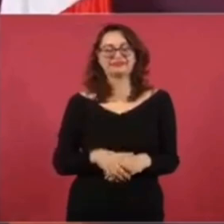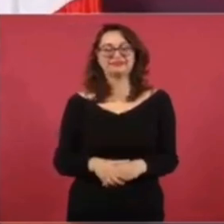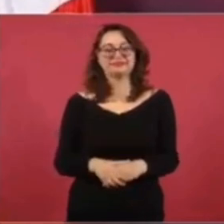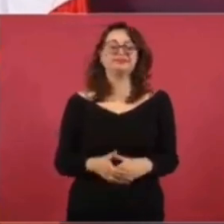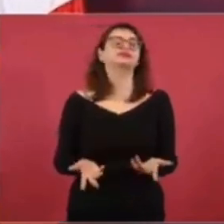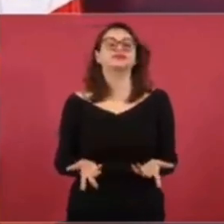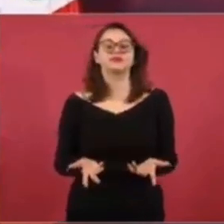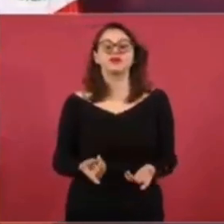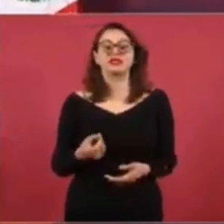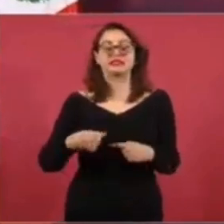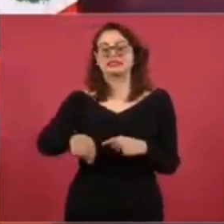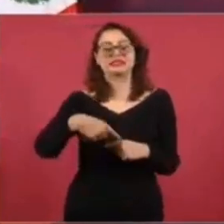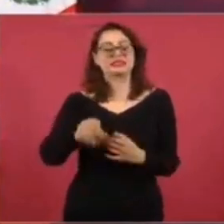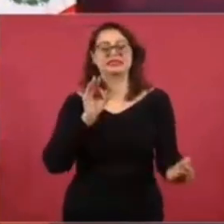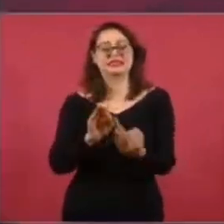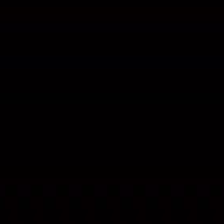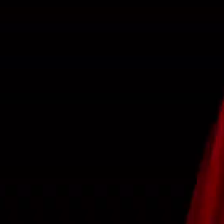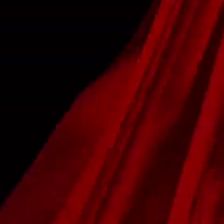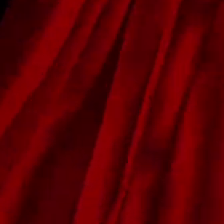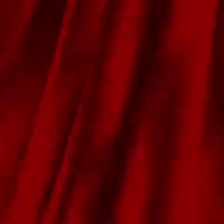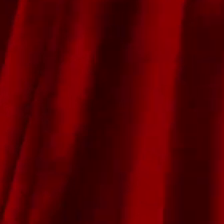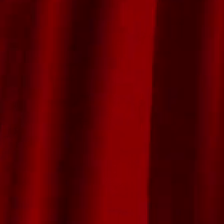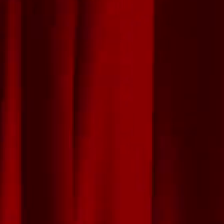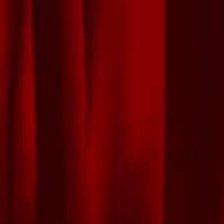nos vamos a estar viendo. Seguramente van a estar ustedes en la tarde-noche. Cuidado. Cuidado. Cuidado. Cuidado. Esto Terjäir. Bu